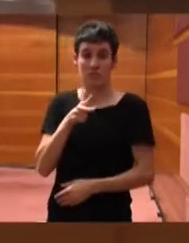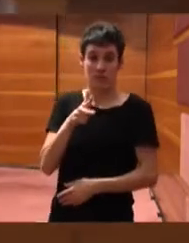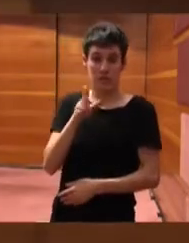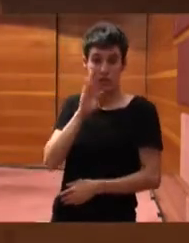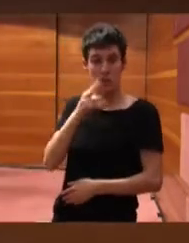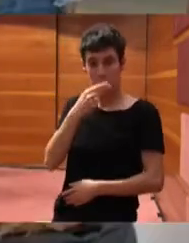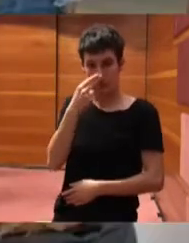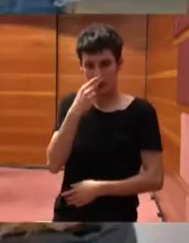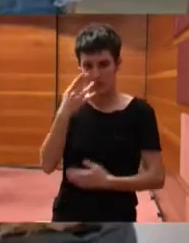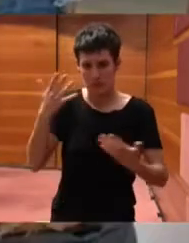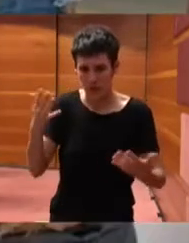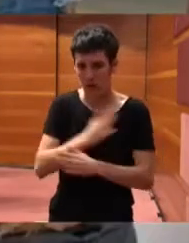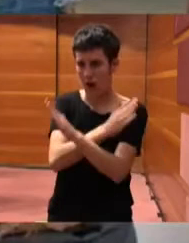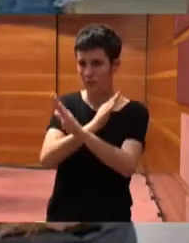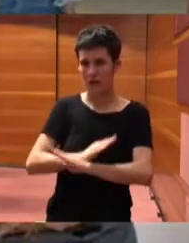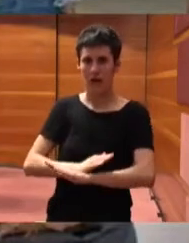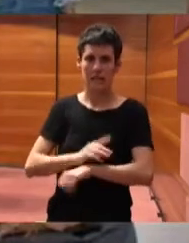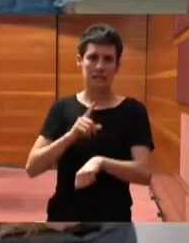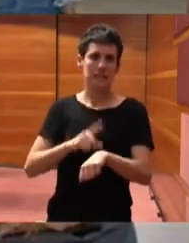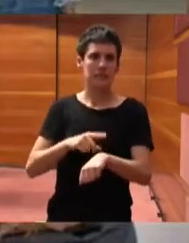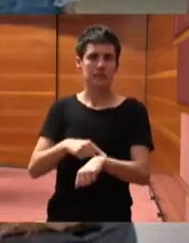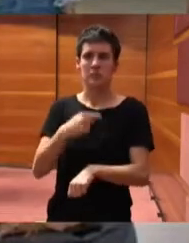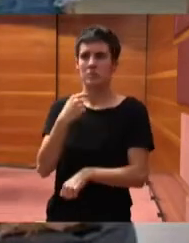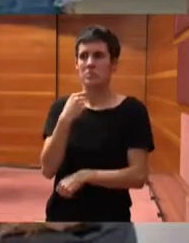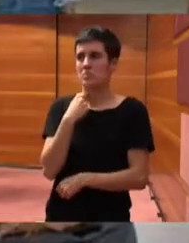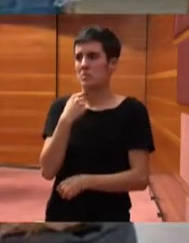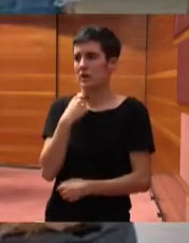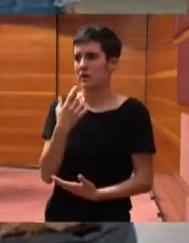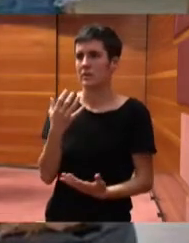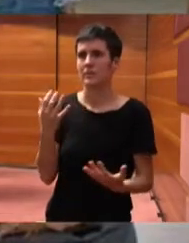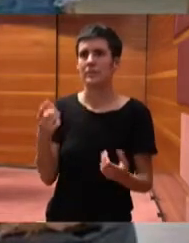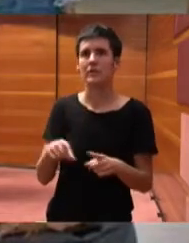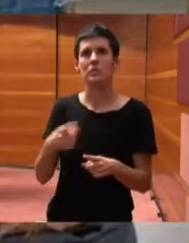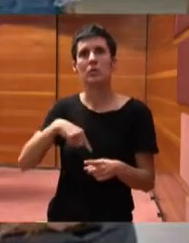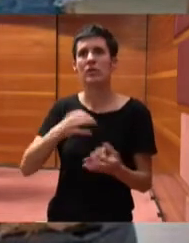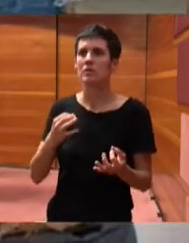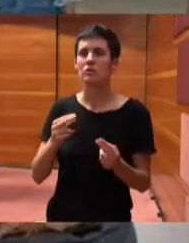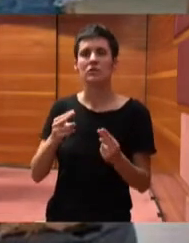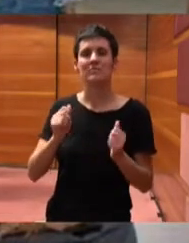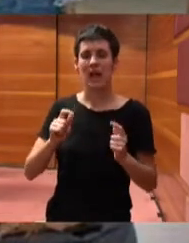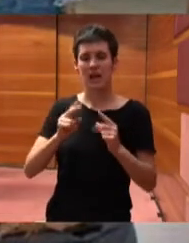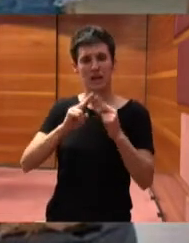tenemos que perder el foco de que tenemos que ser una administración que responde. Esa es la clave. No tanto